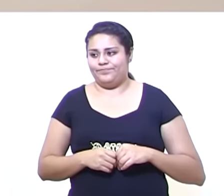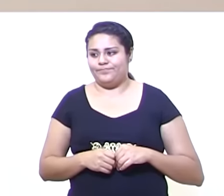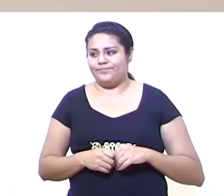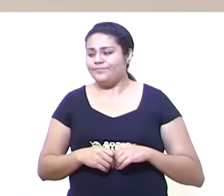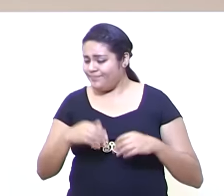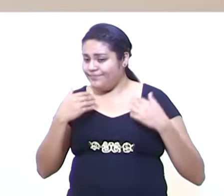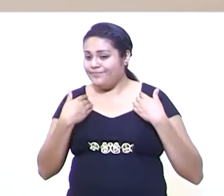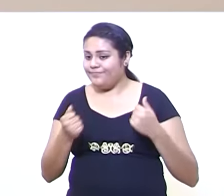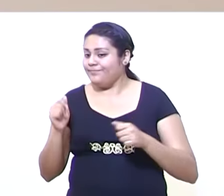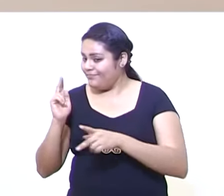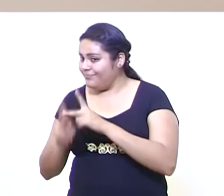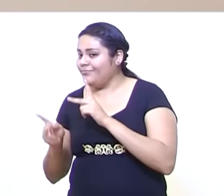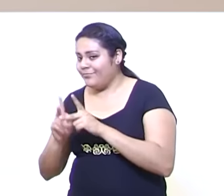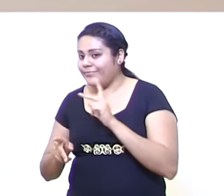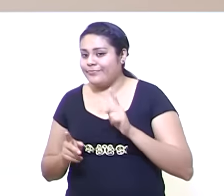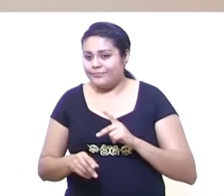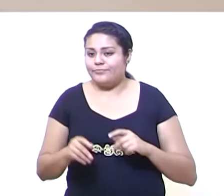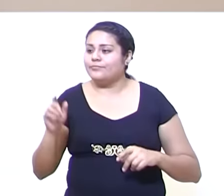sílabas.